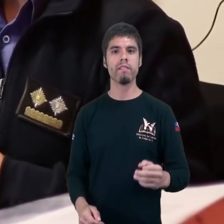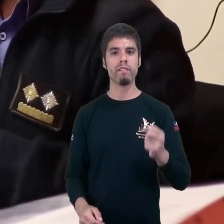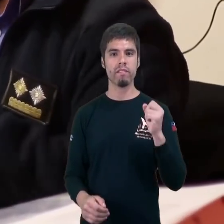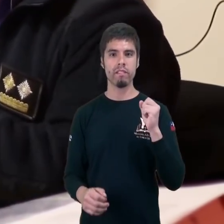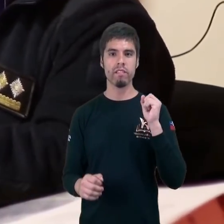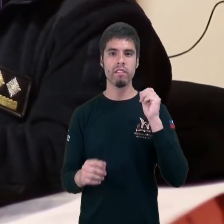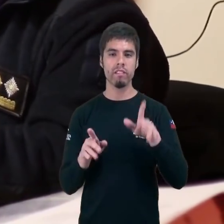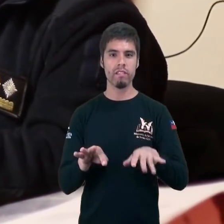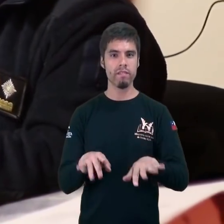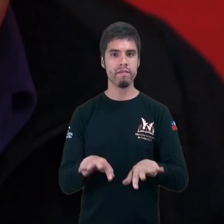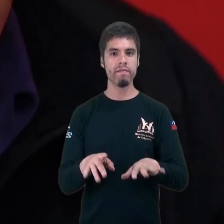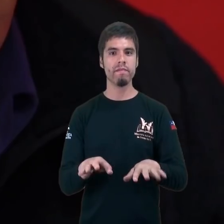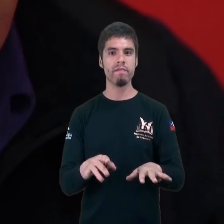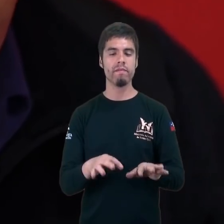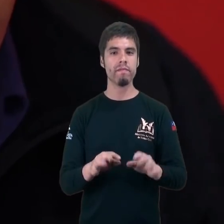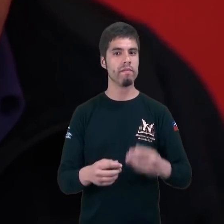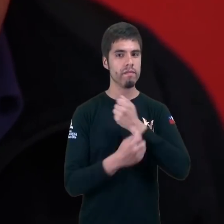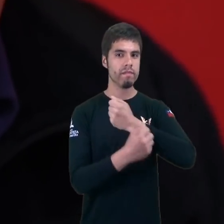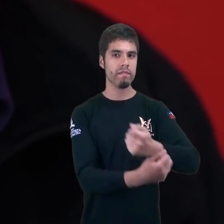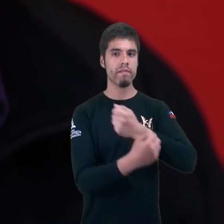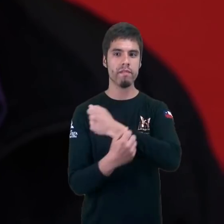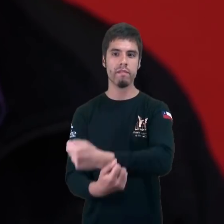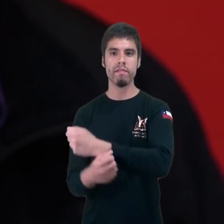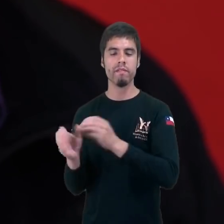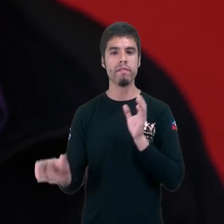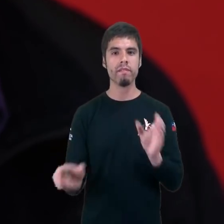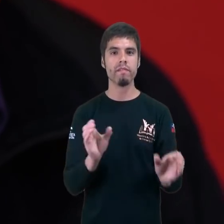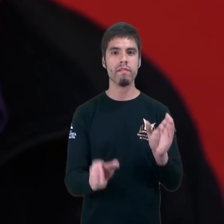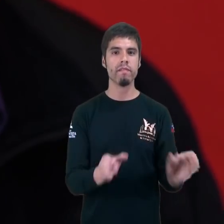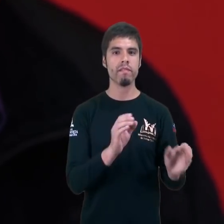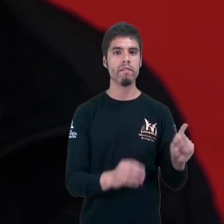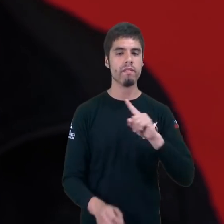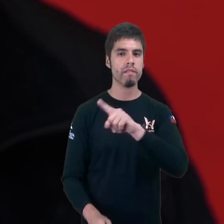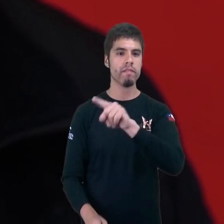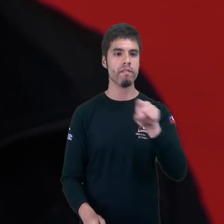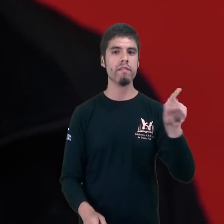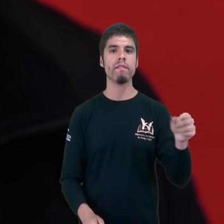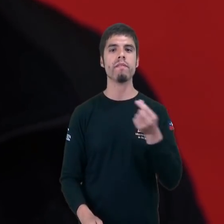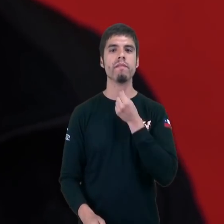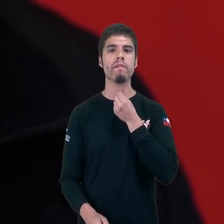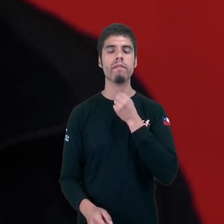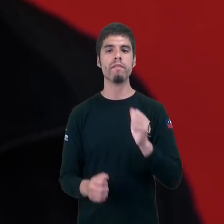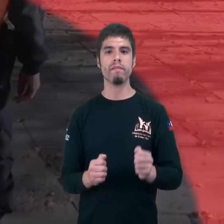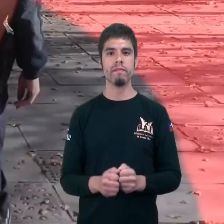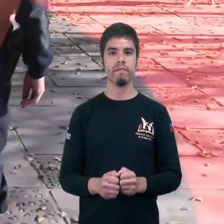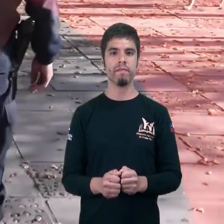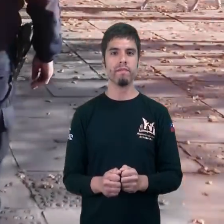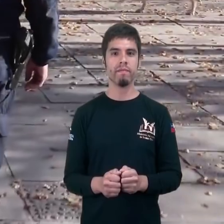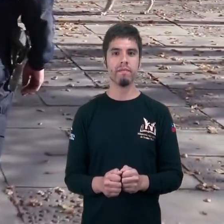funciones administrativas y ayudando a la población en sus necesidades de seguridad.